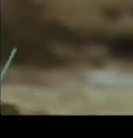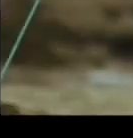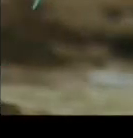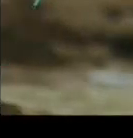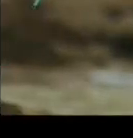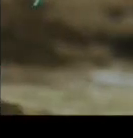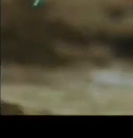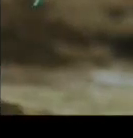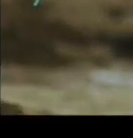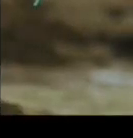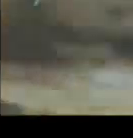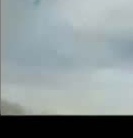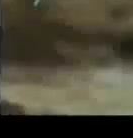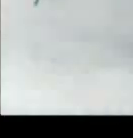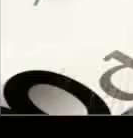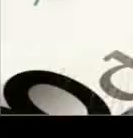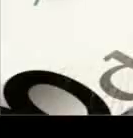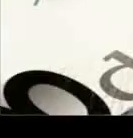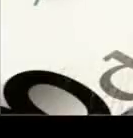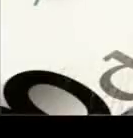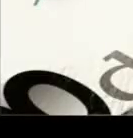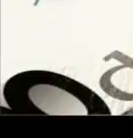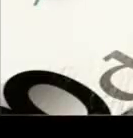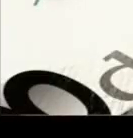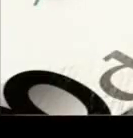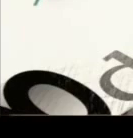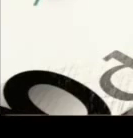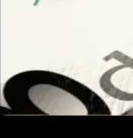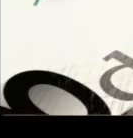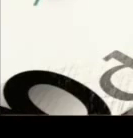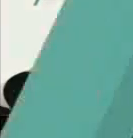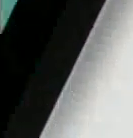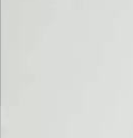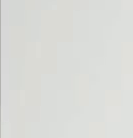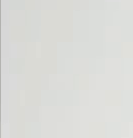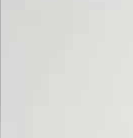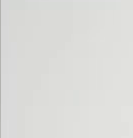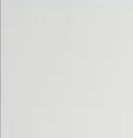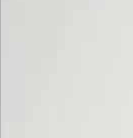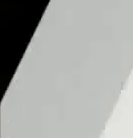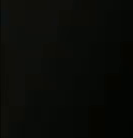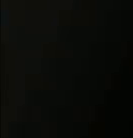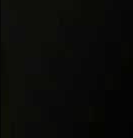de, todos los sábados, 20 horas, por Ecuador TV.